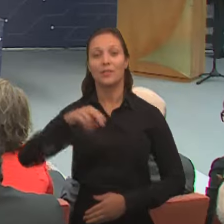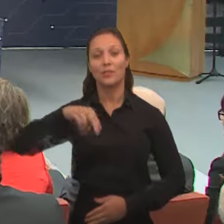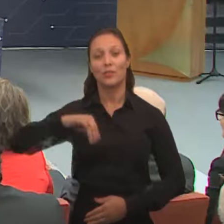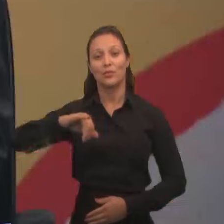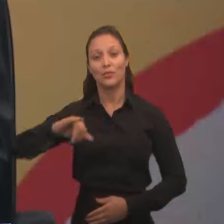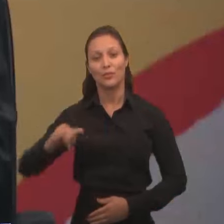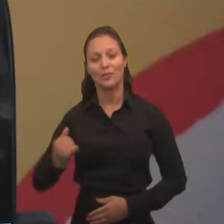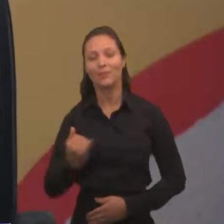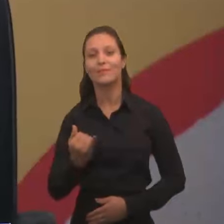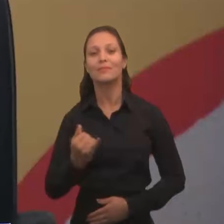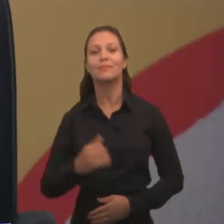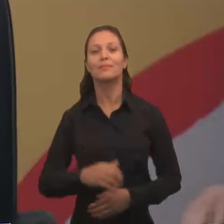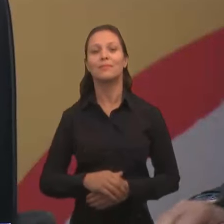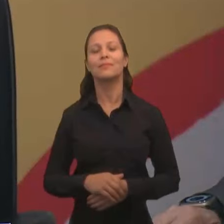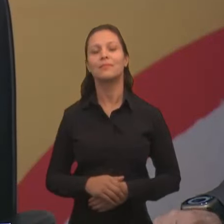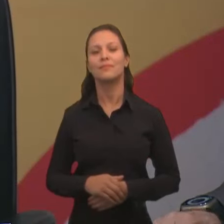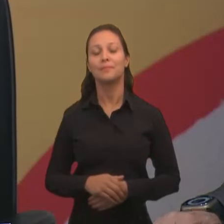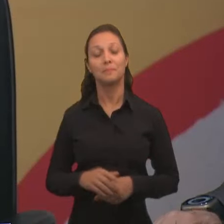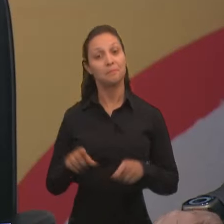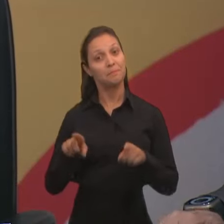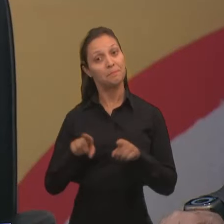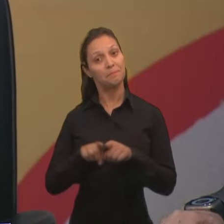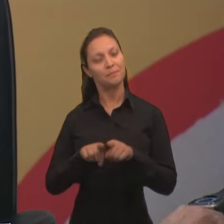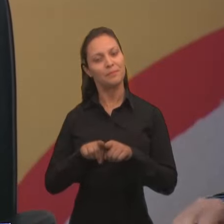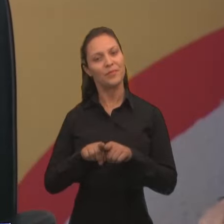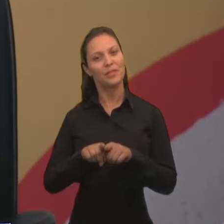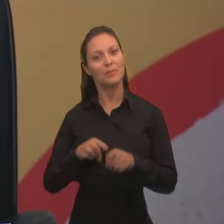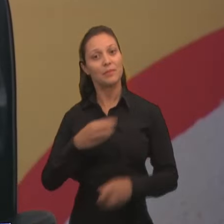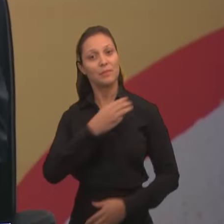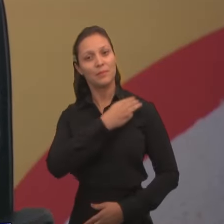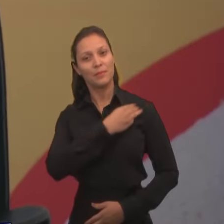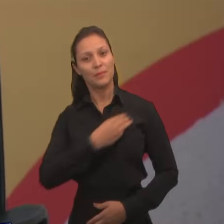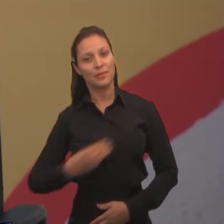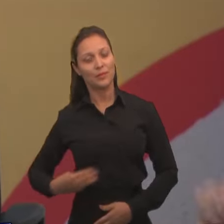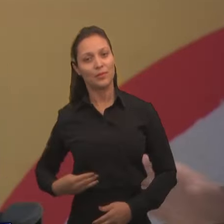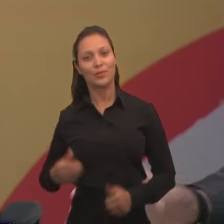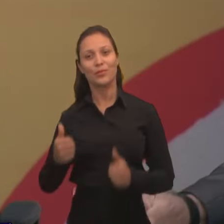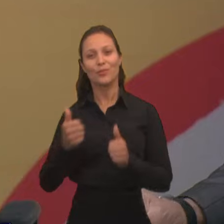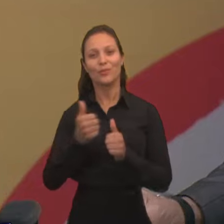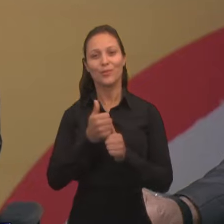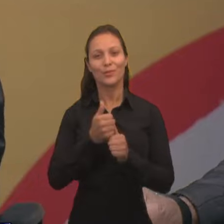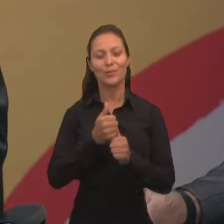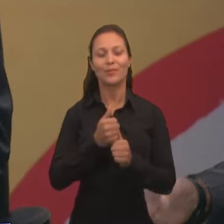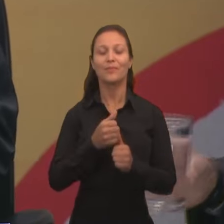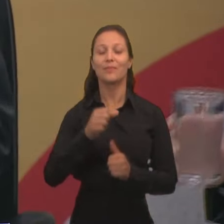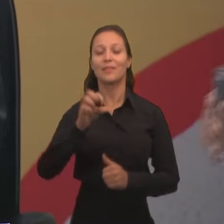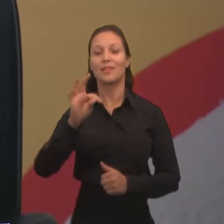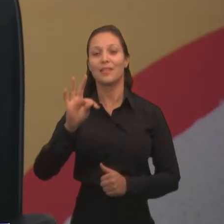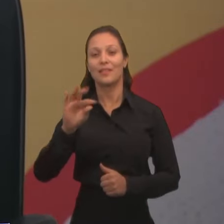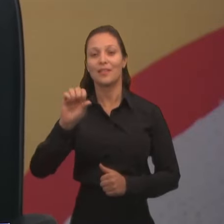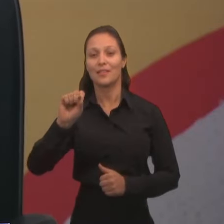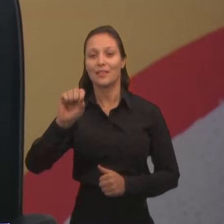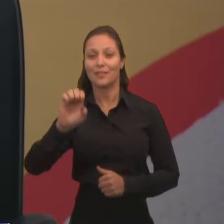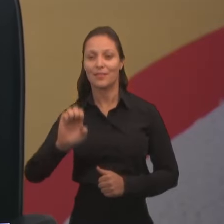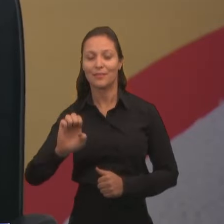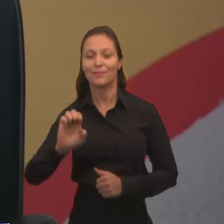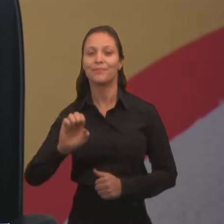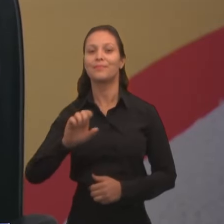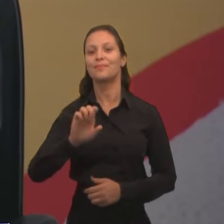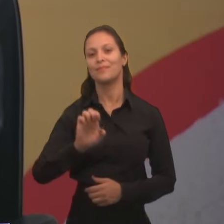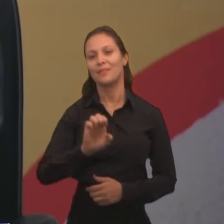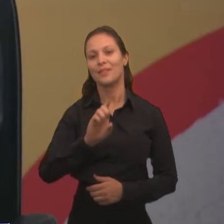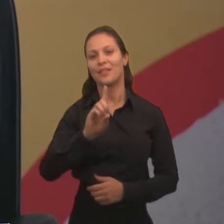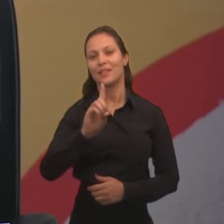de Justicia, Guillermo Bastos, y también la ministra sustituta del Tribunal Electoral, Yelene